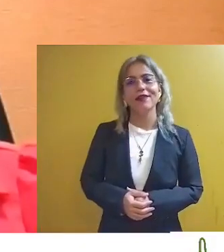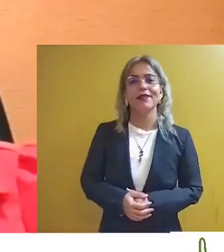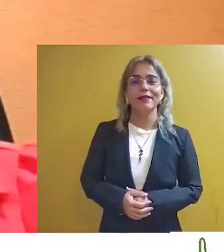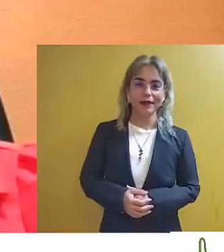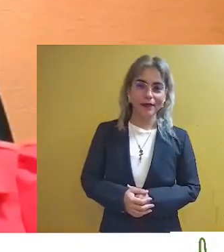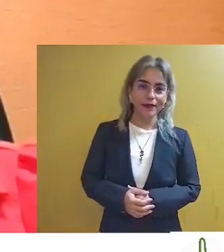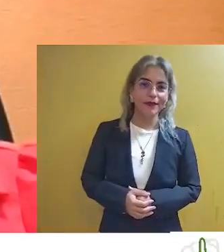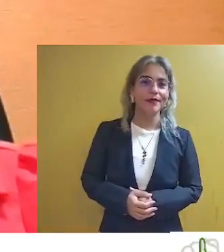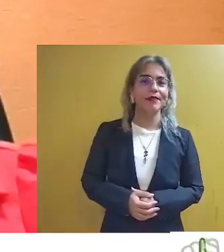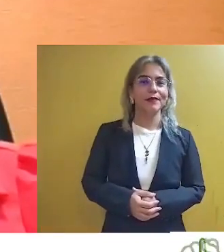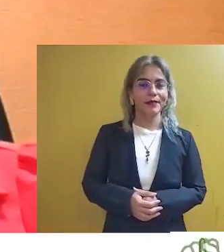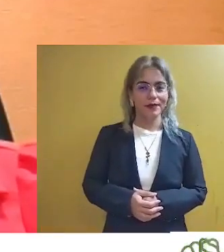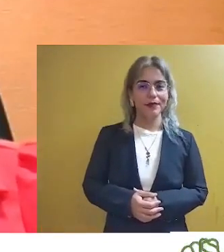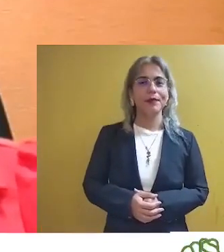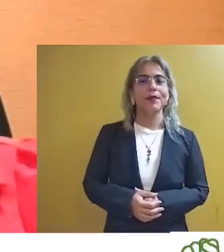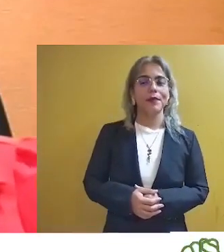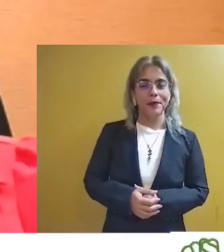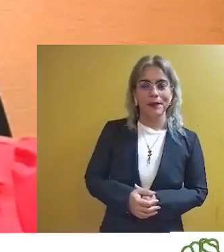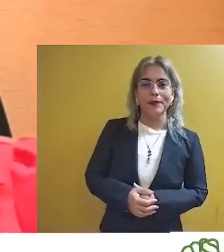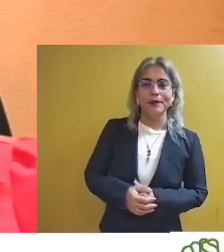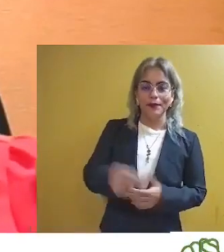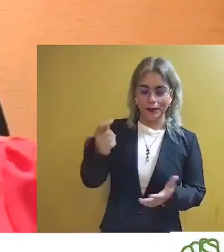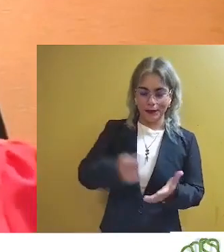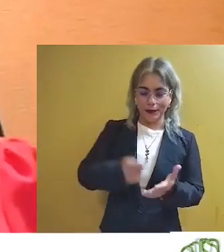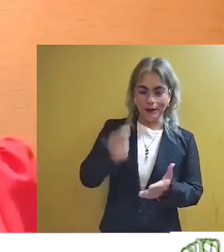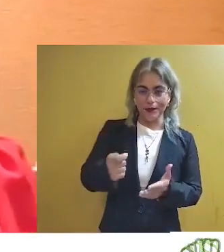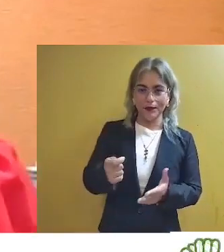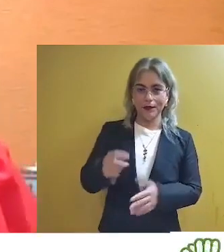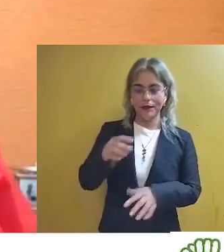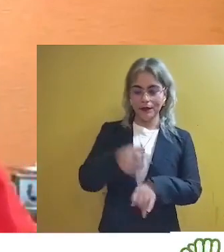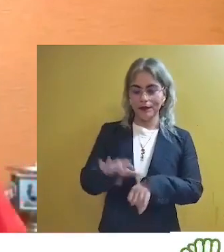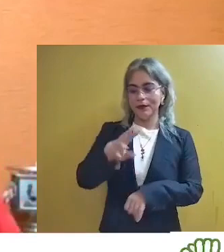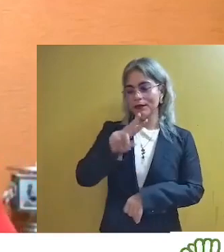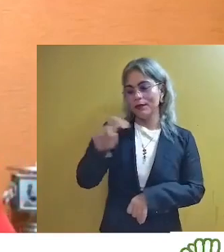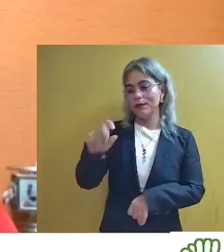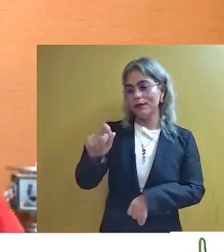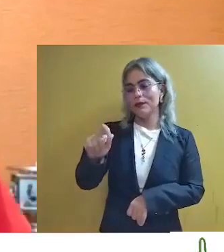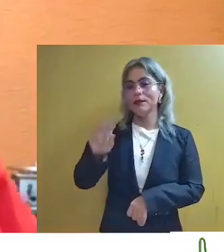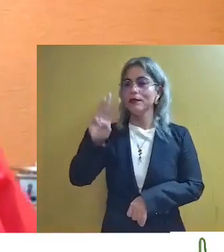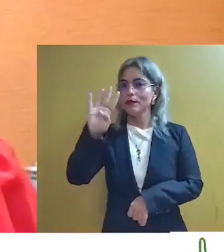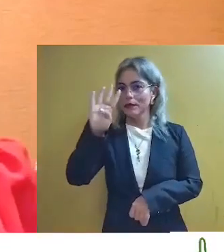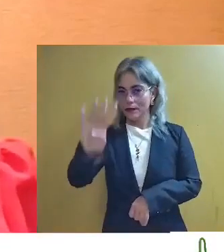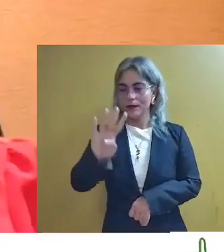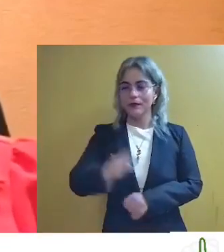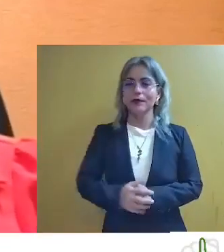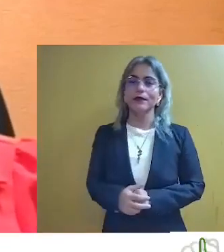tesonal 224. Y lo que hace el